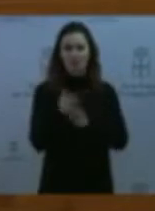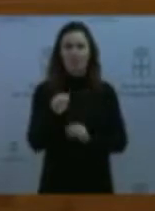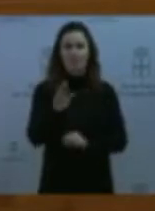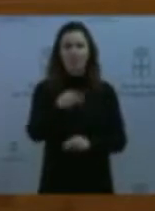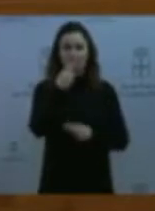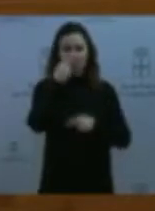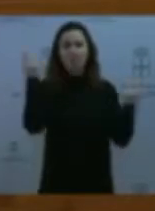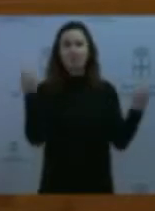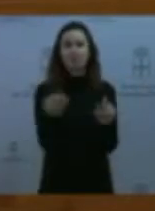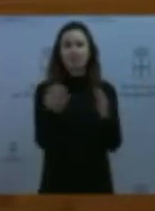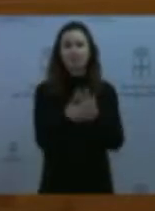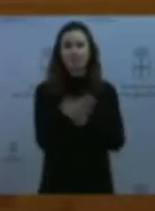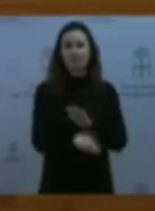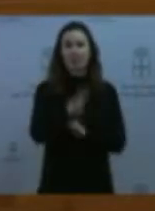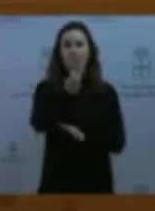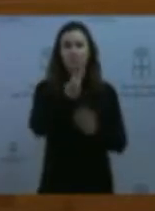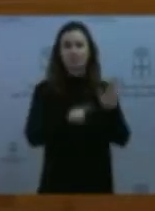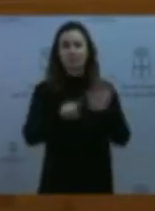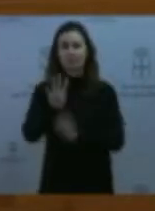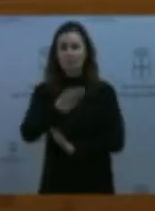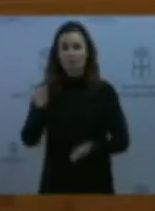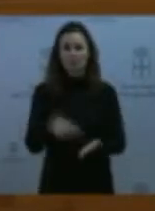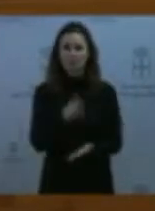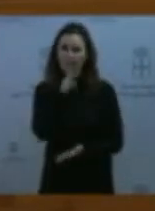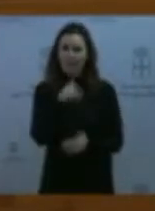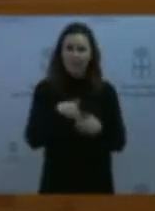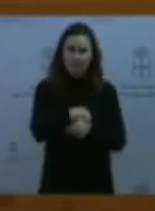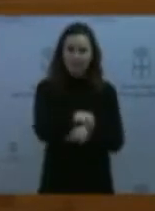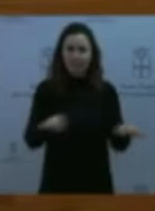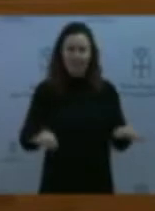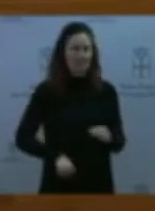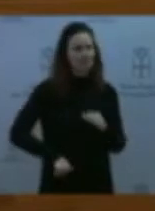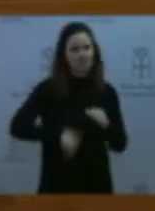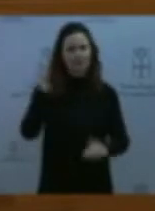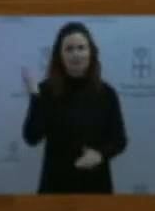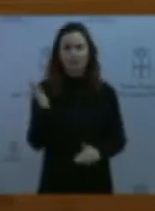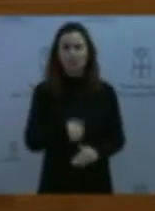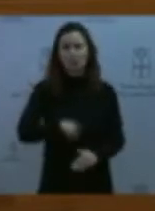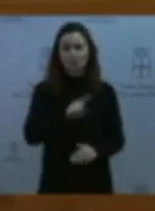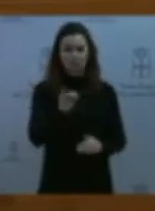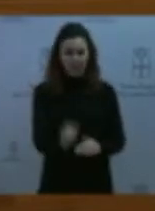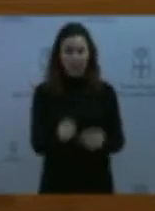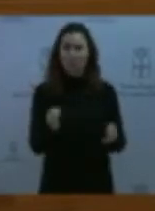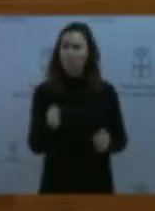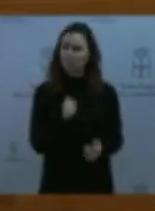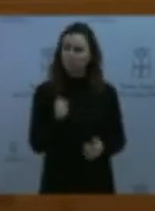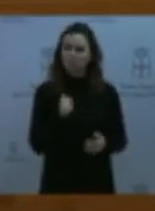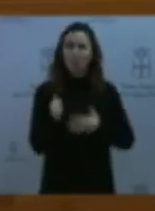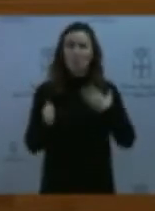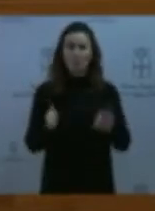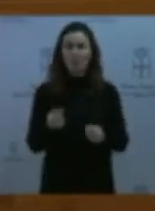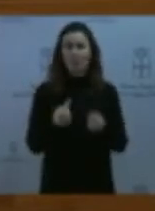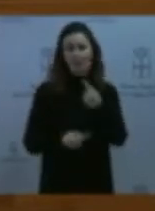264.000 hectáreas. Todos disponen de un plan de aprovechamiento. El año pasado, el plan anual puso